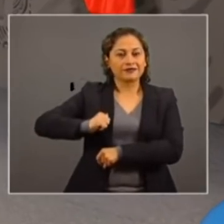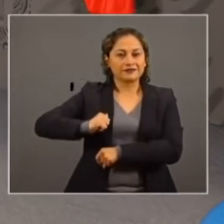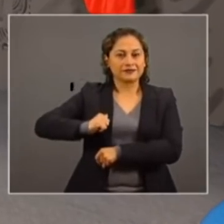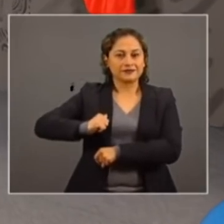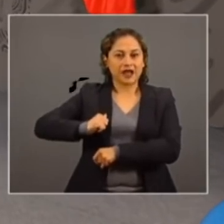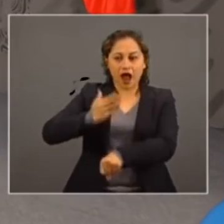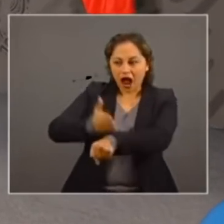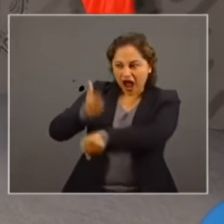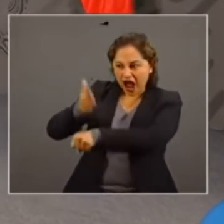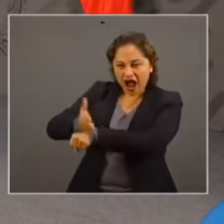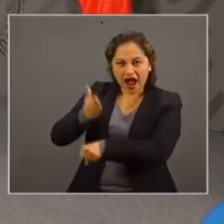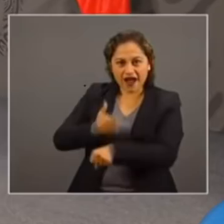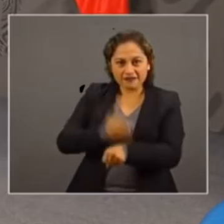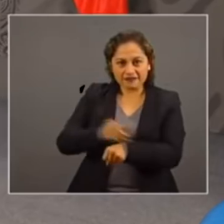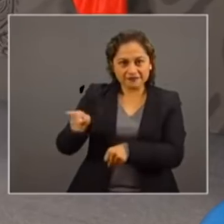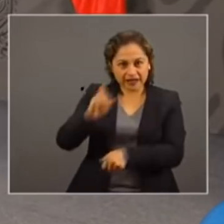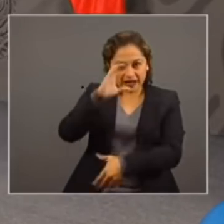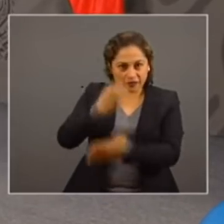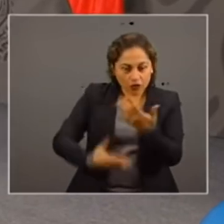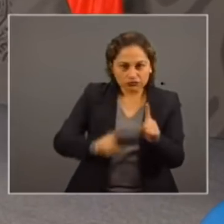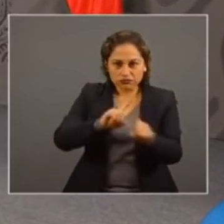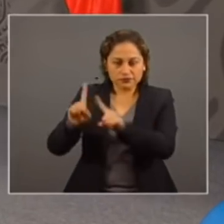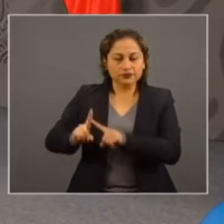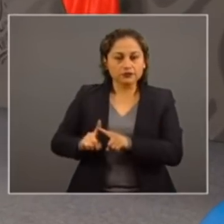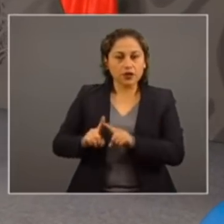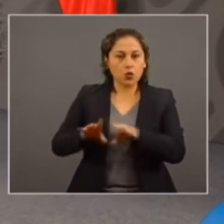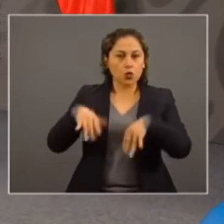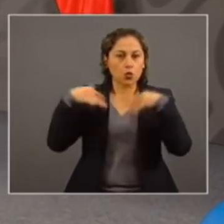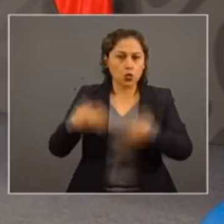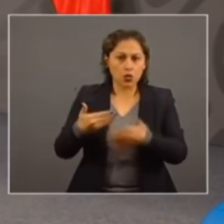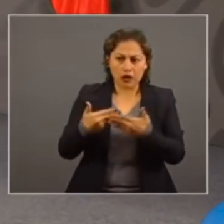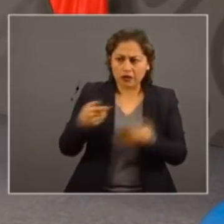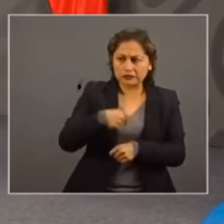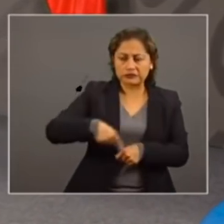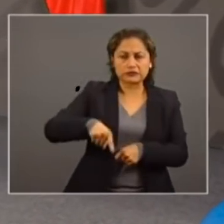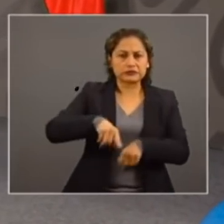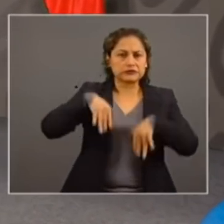el manejo de la opinión pública es gravísimo